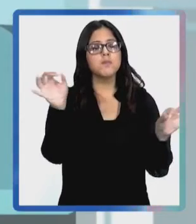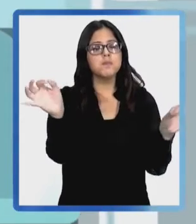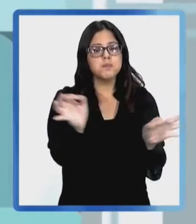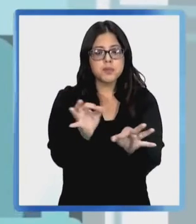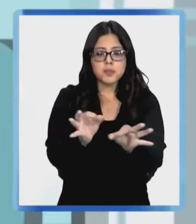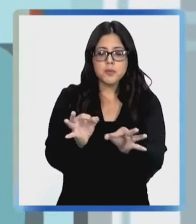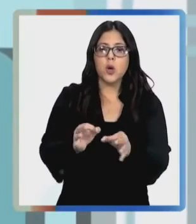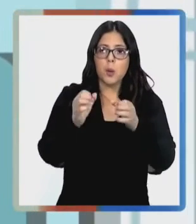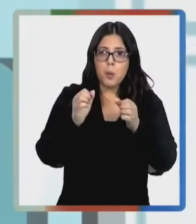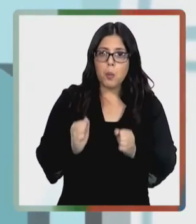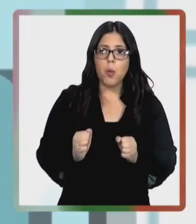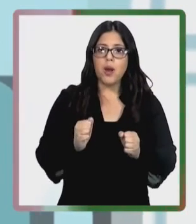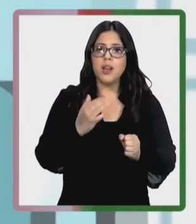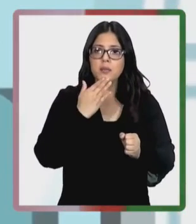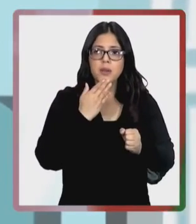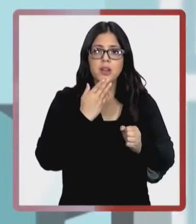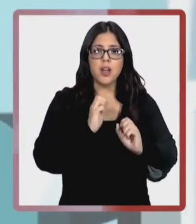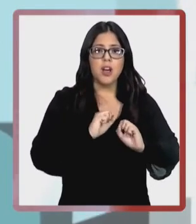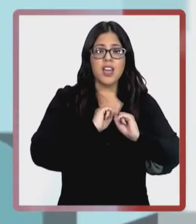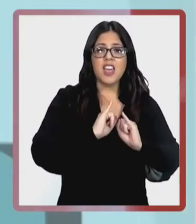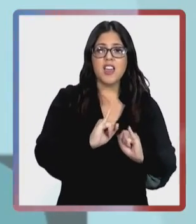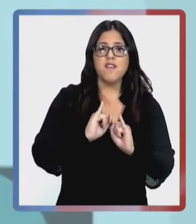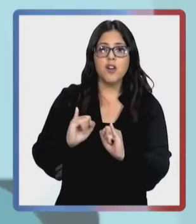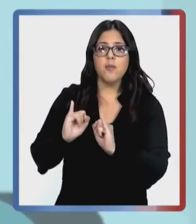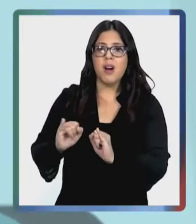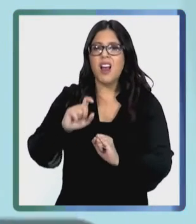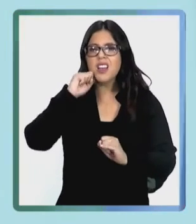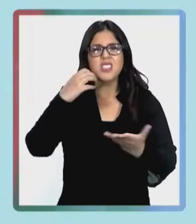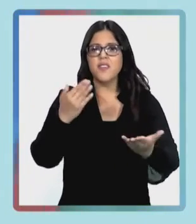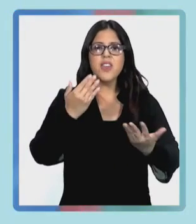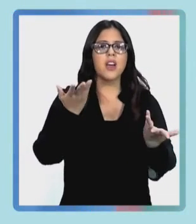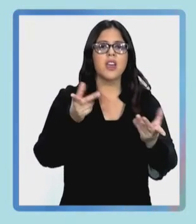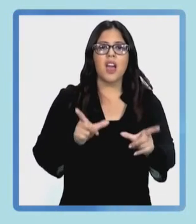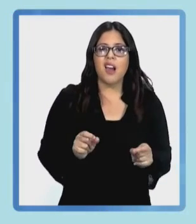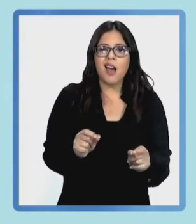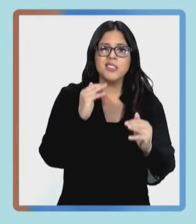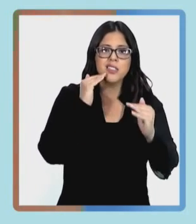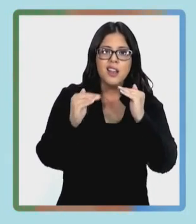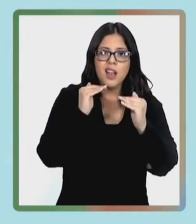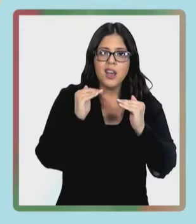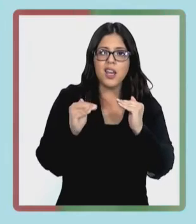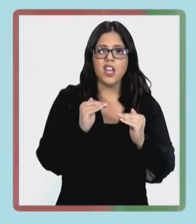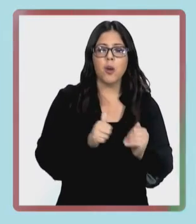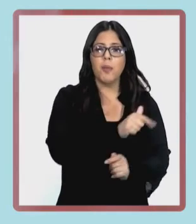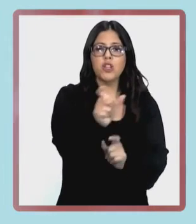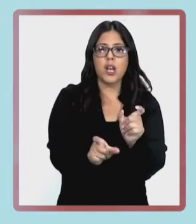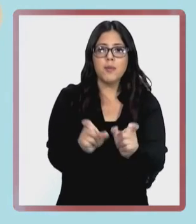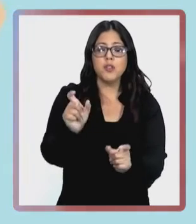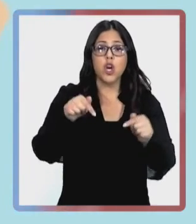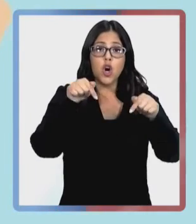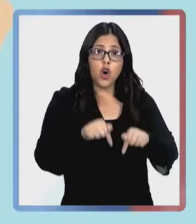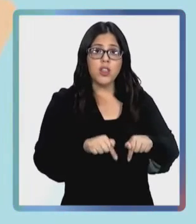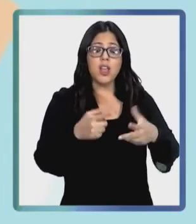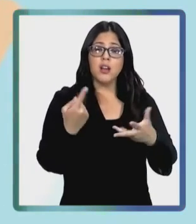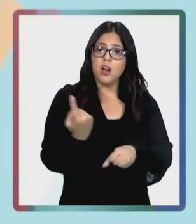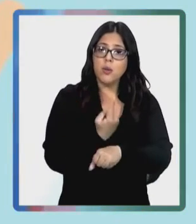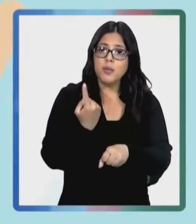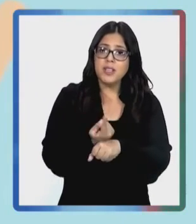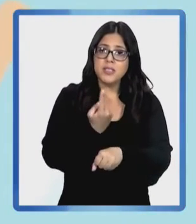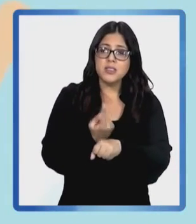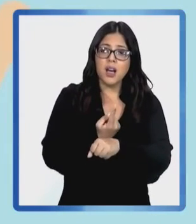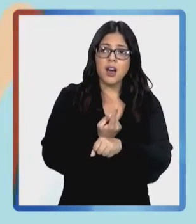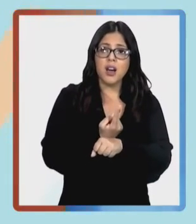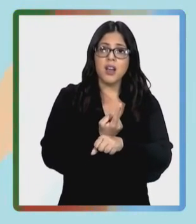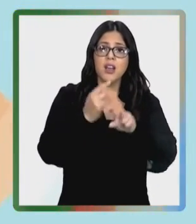y transmitir lo que significa el cáncer infantil a todas las personas. El ejercicio que estamos haciendo, por ejemplo, hoy, que es conversar acerca de las